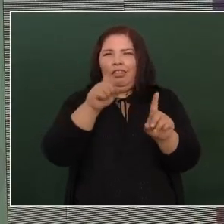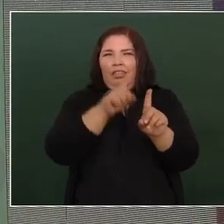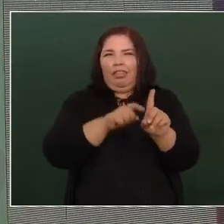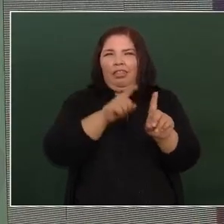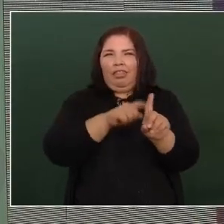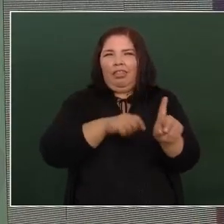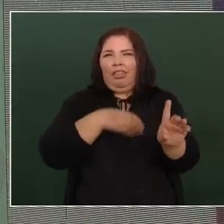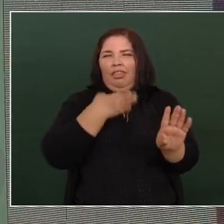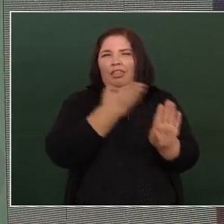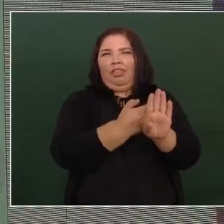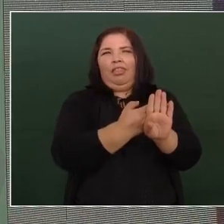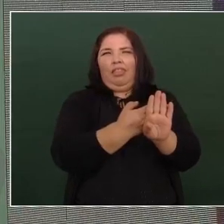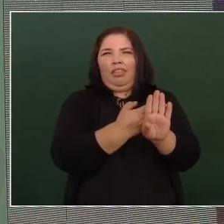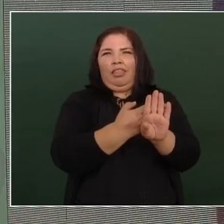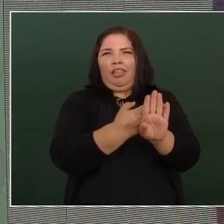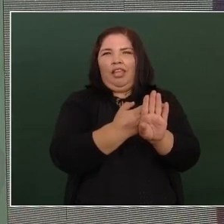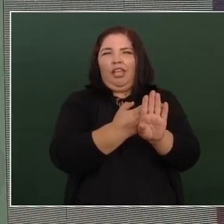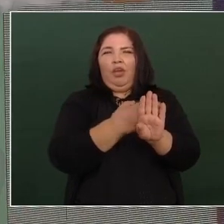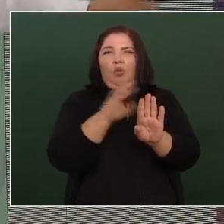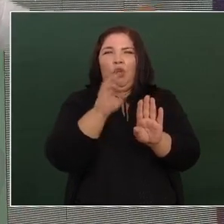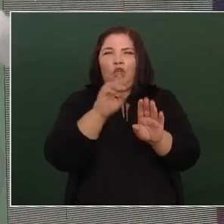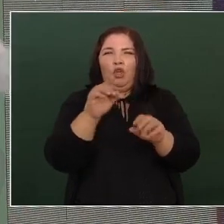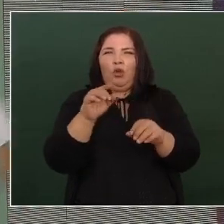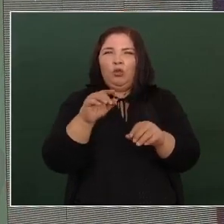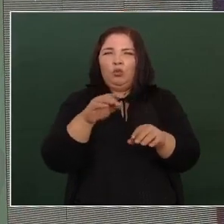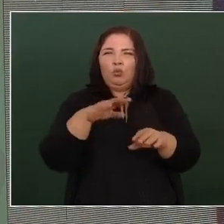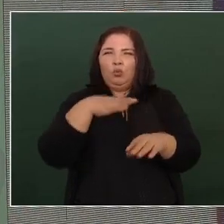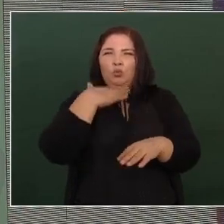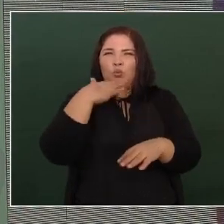La calumnia cuando no mancha tizna.